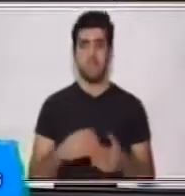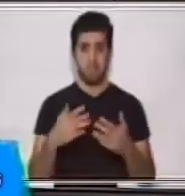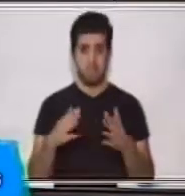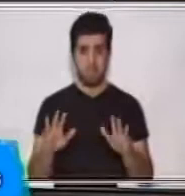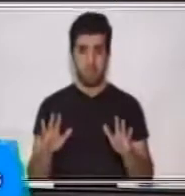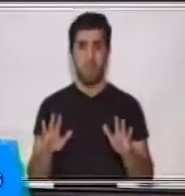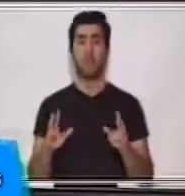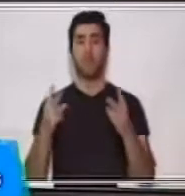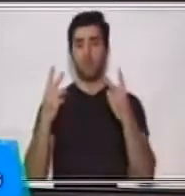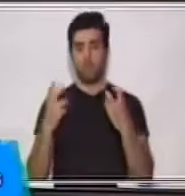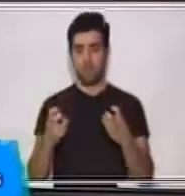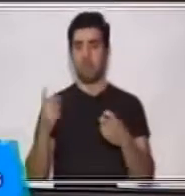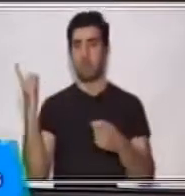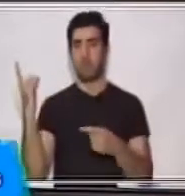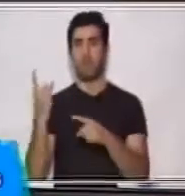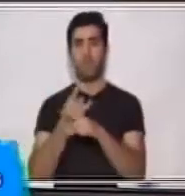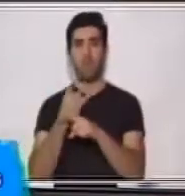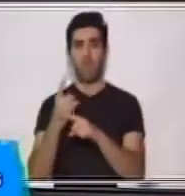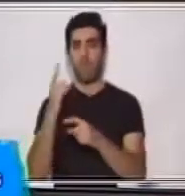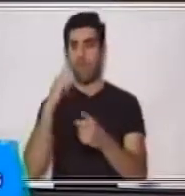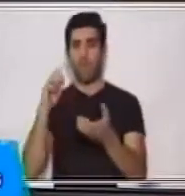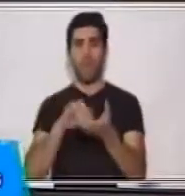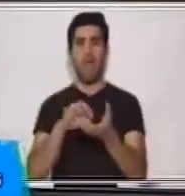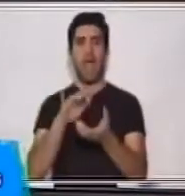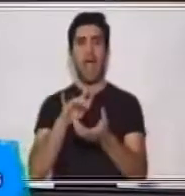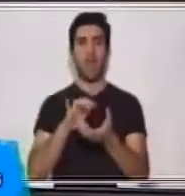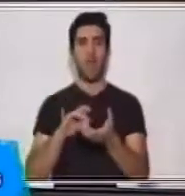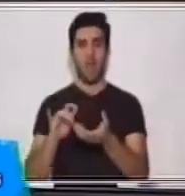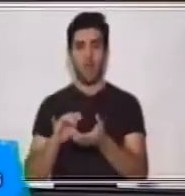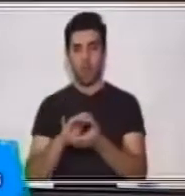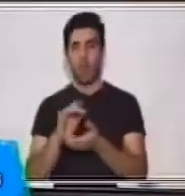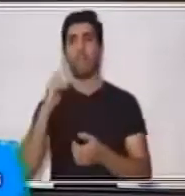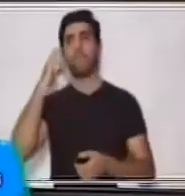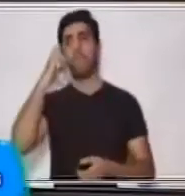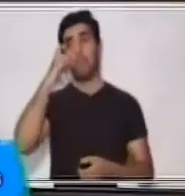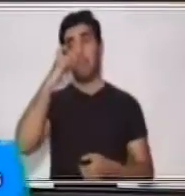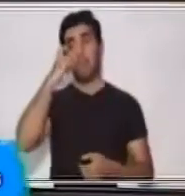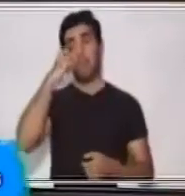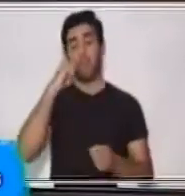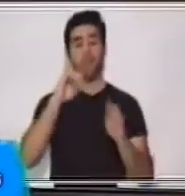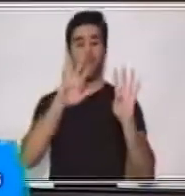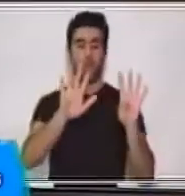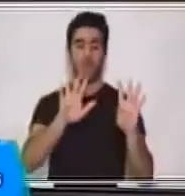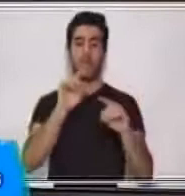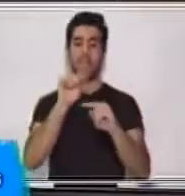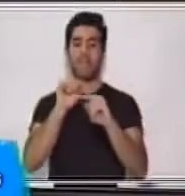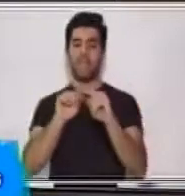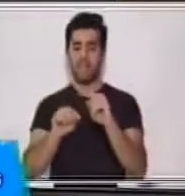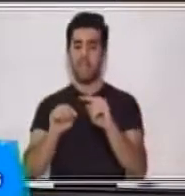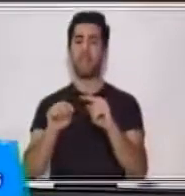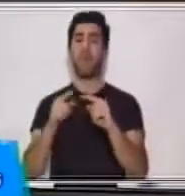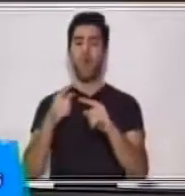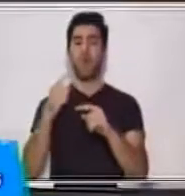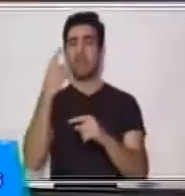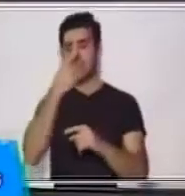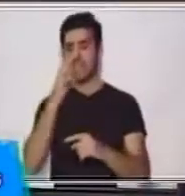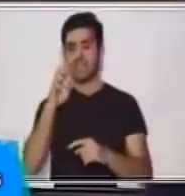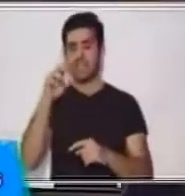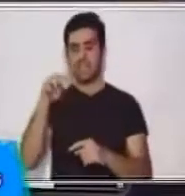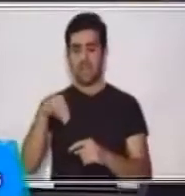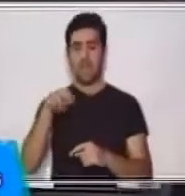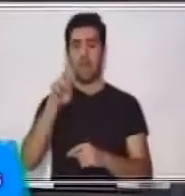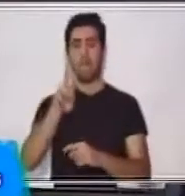utilizamos nuestra calculadora y lo escribimos. Escribimos 9 dividido seno de 28. Y